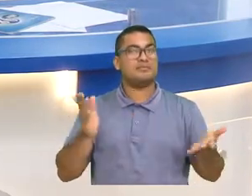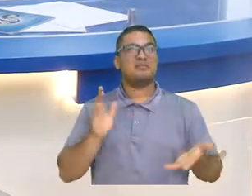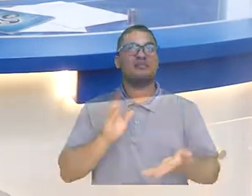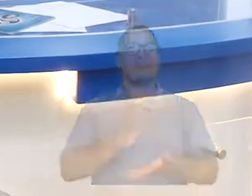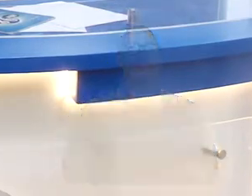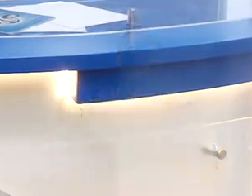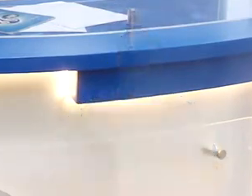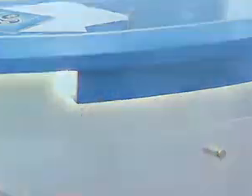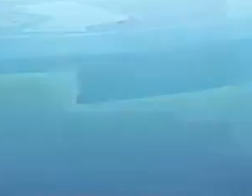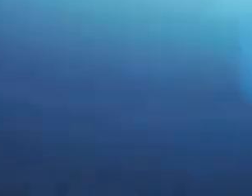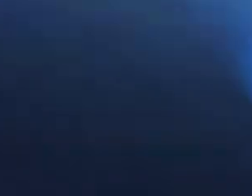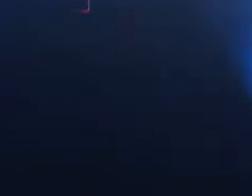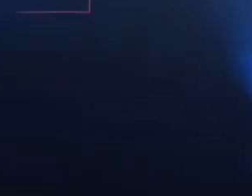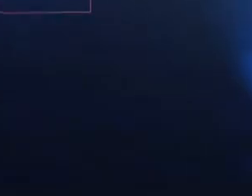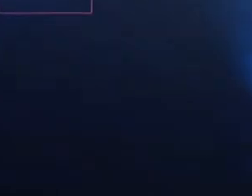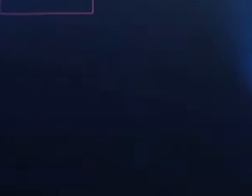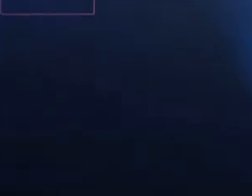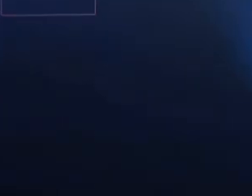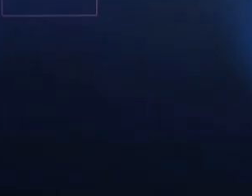continuación.